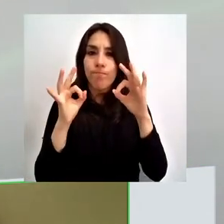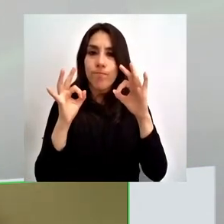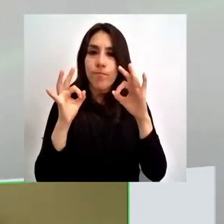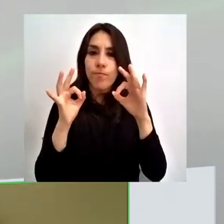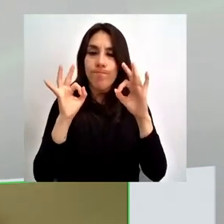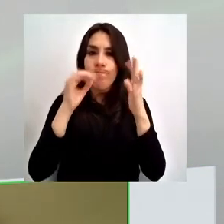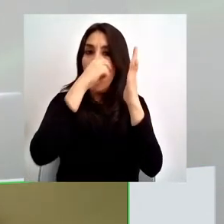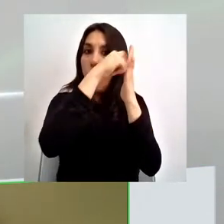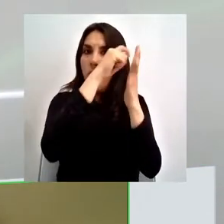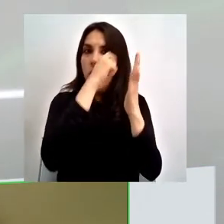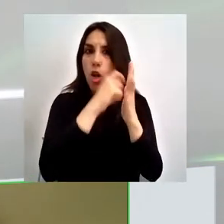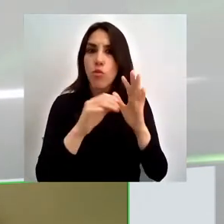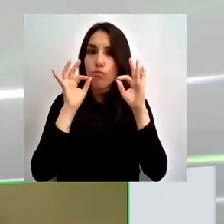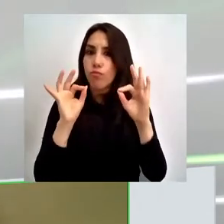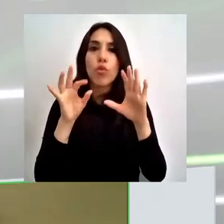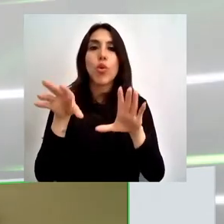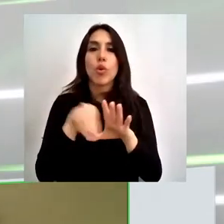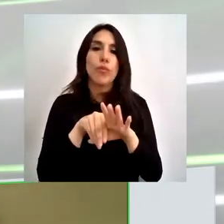bueno